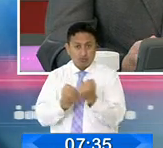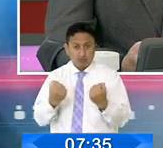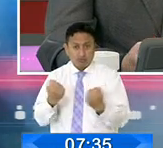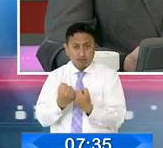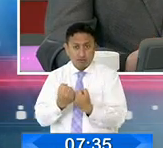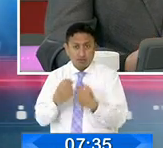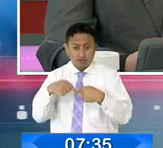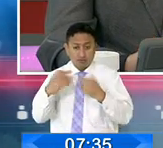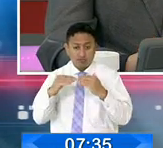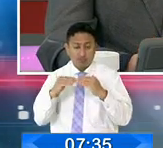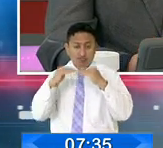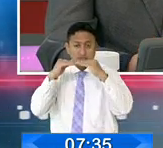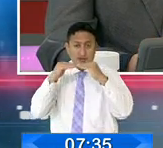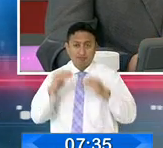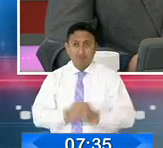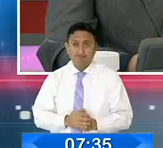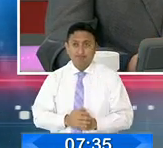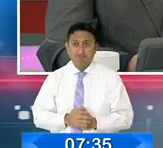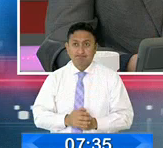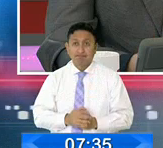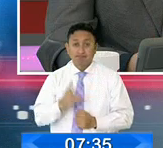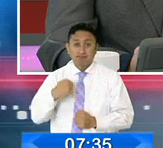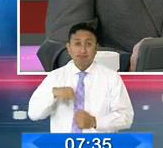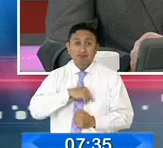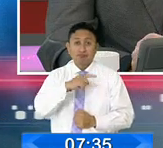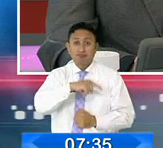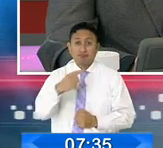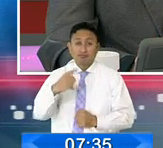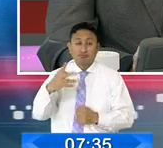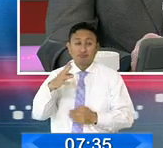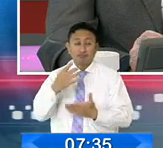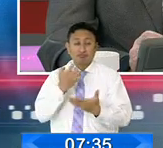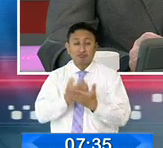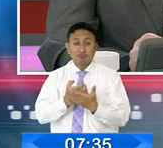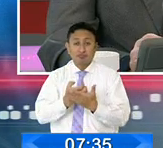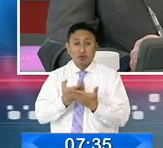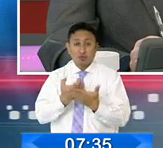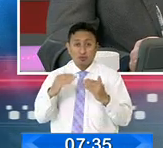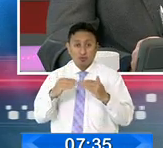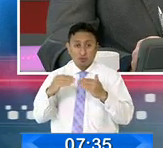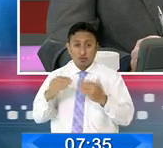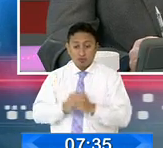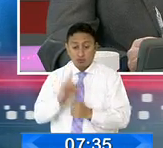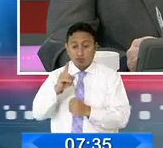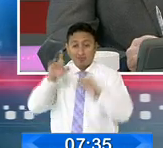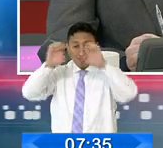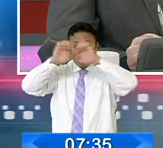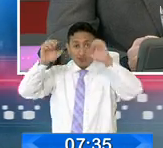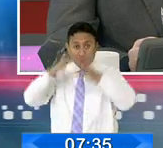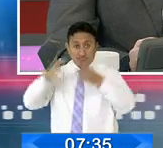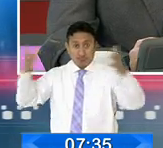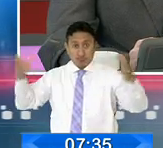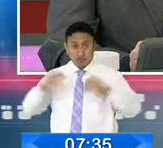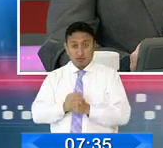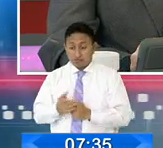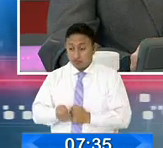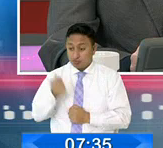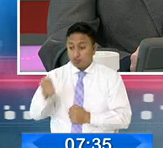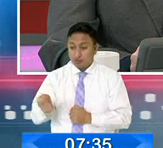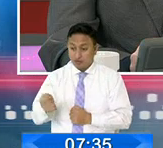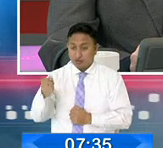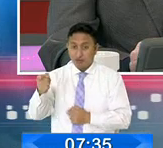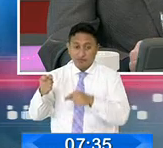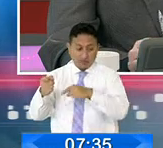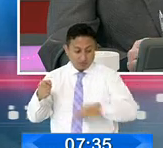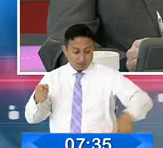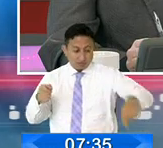más igualitaria. Si nosotros destinamos esta reactivación económica únicamente a la gran empresa, realmente estaremos ignorando